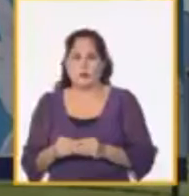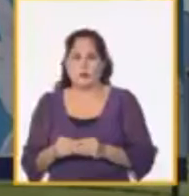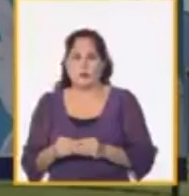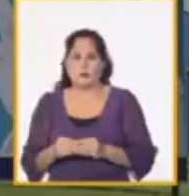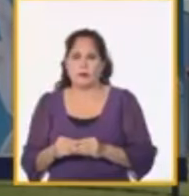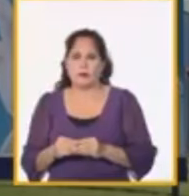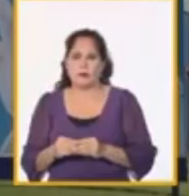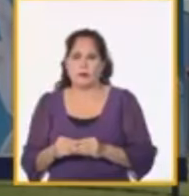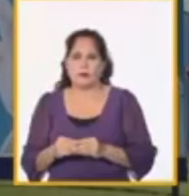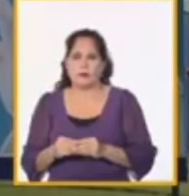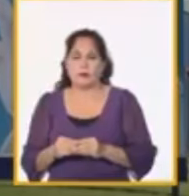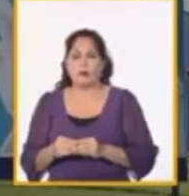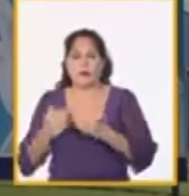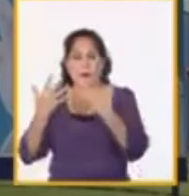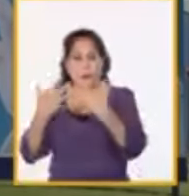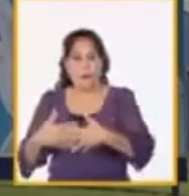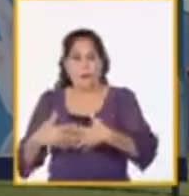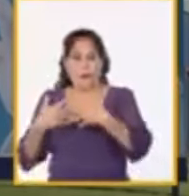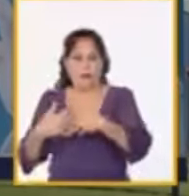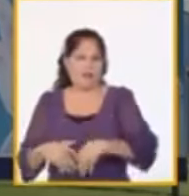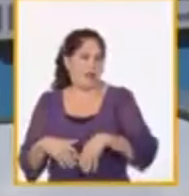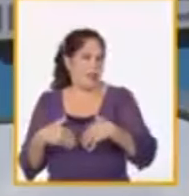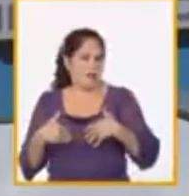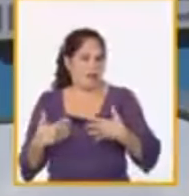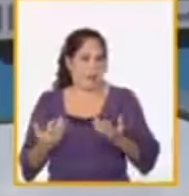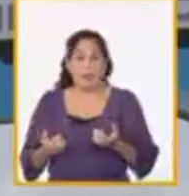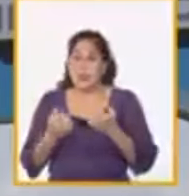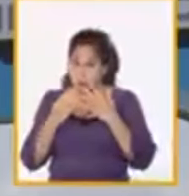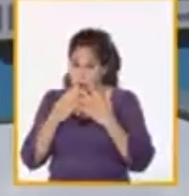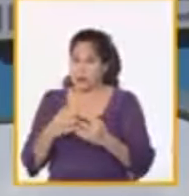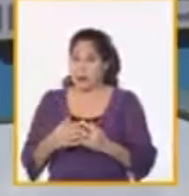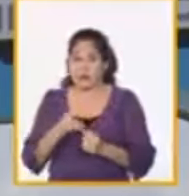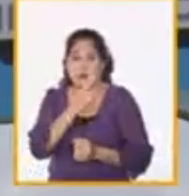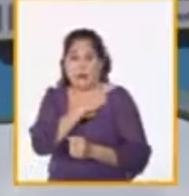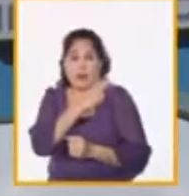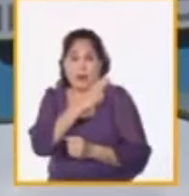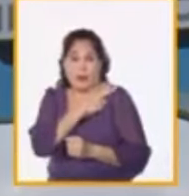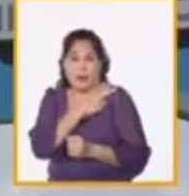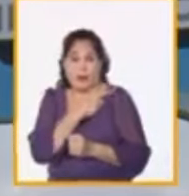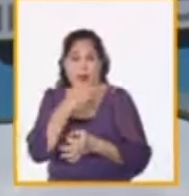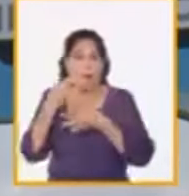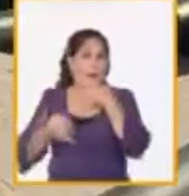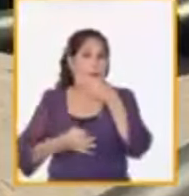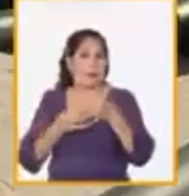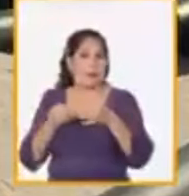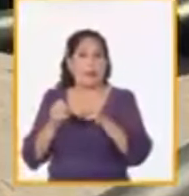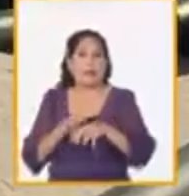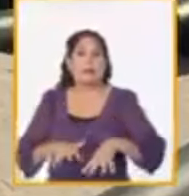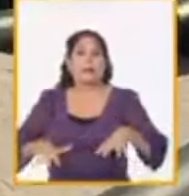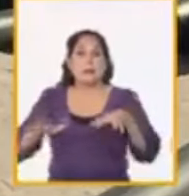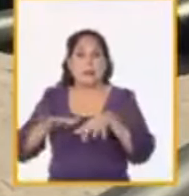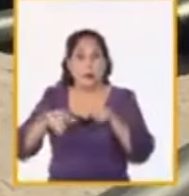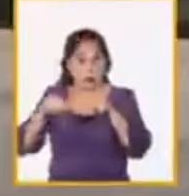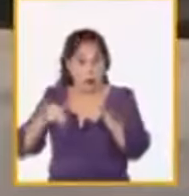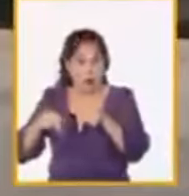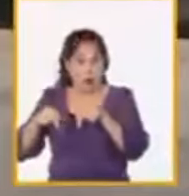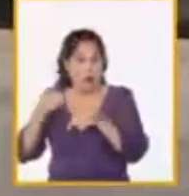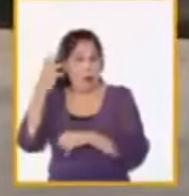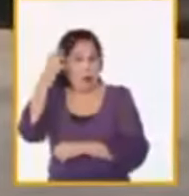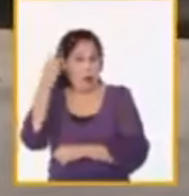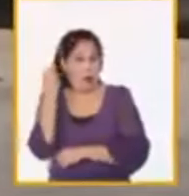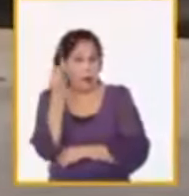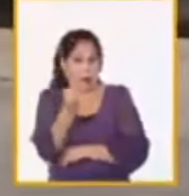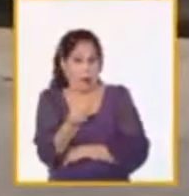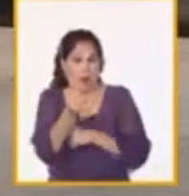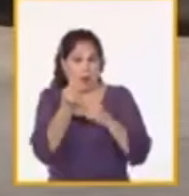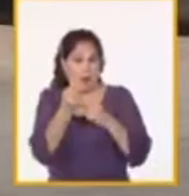Es una fábrica de fábricas. Directivos destacan que en el contexto inversionista hidráulico